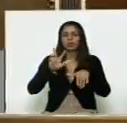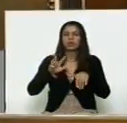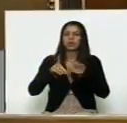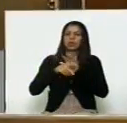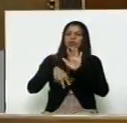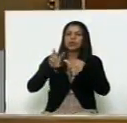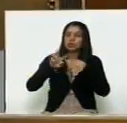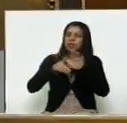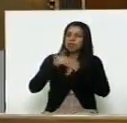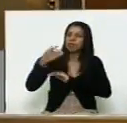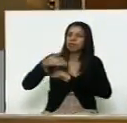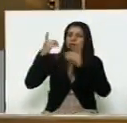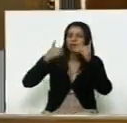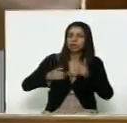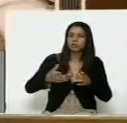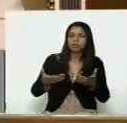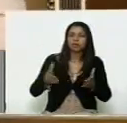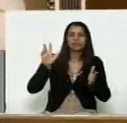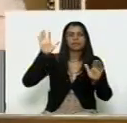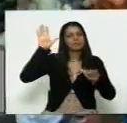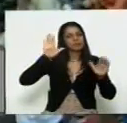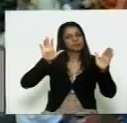derecho a decidir. Aprobado.